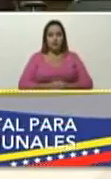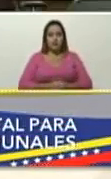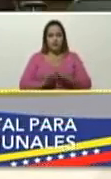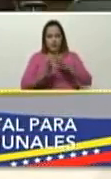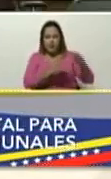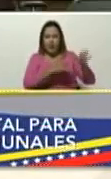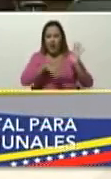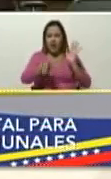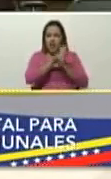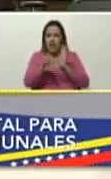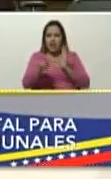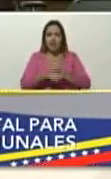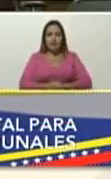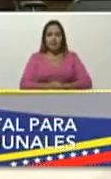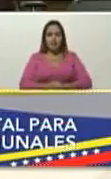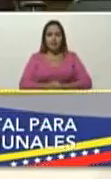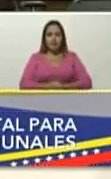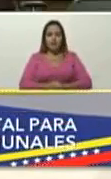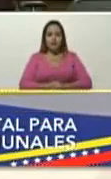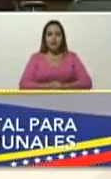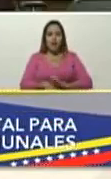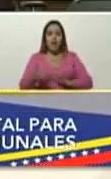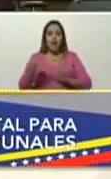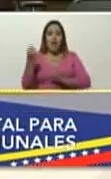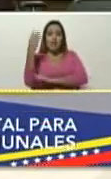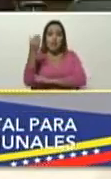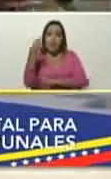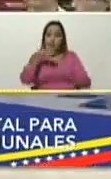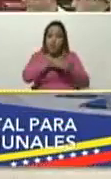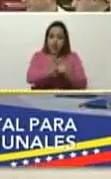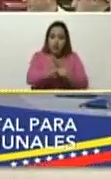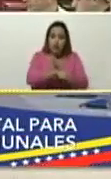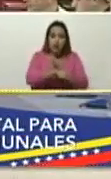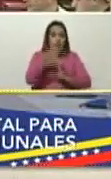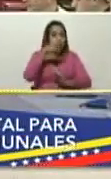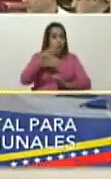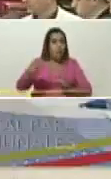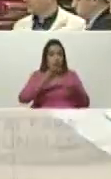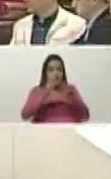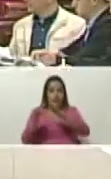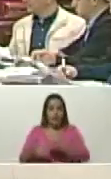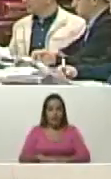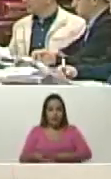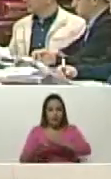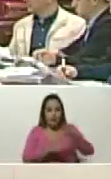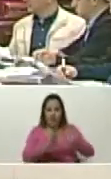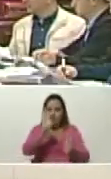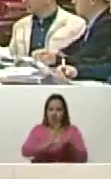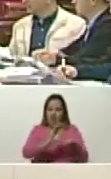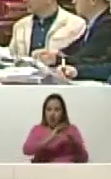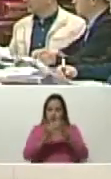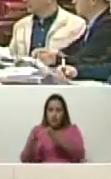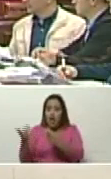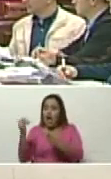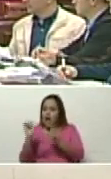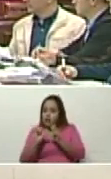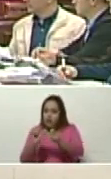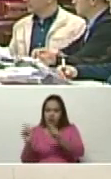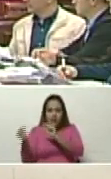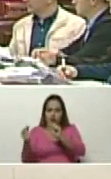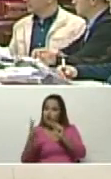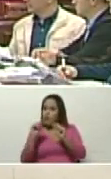la ley orgánica del Parlamento Comunal Nacional, la ley orgánica de ciudades comunales que está en discusión, no se ha aprobado, no puede estar